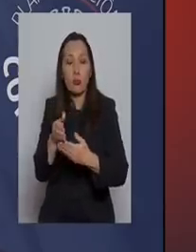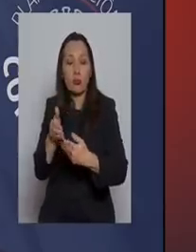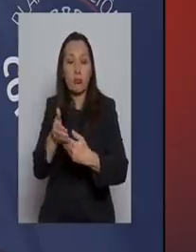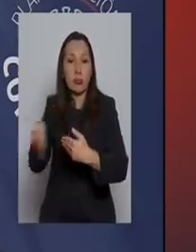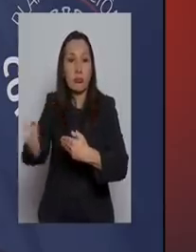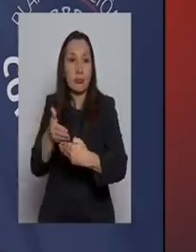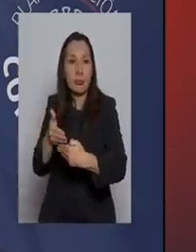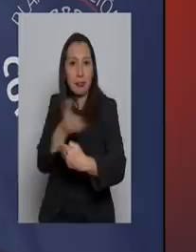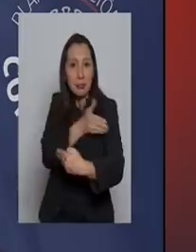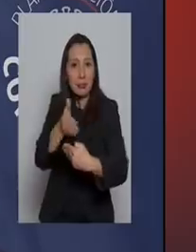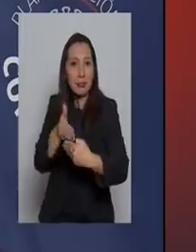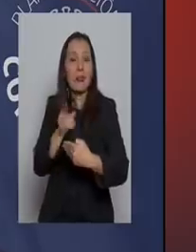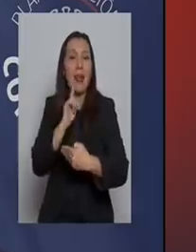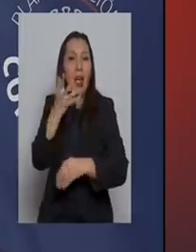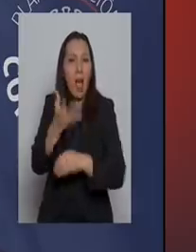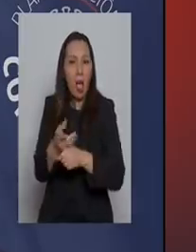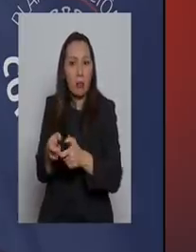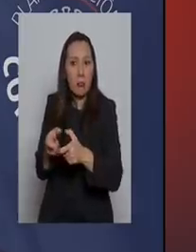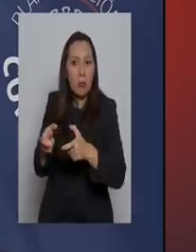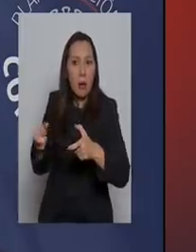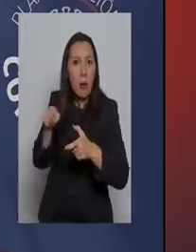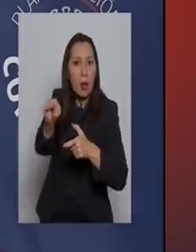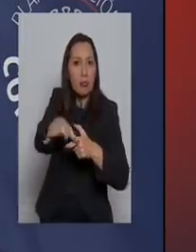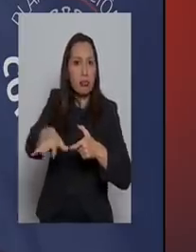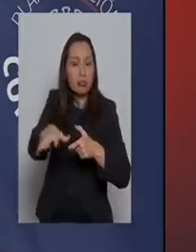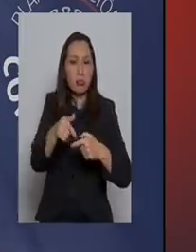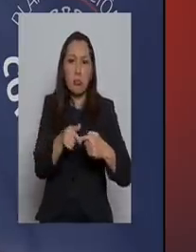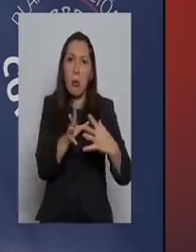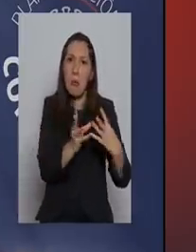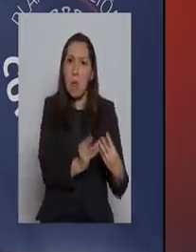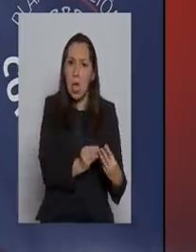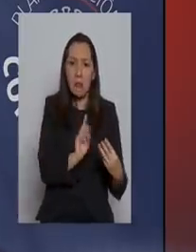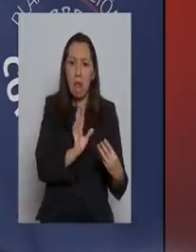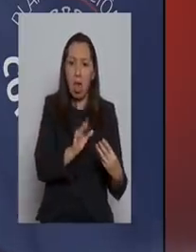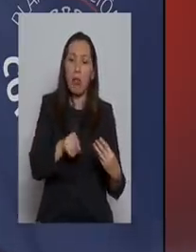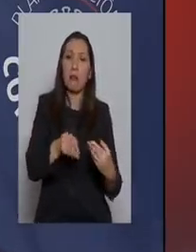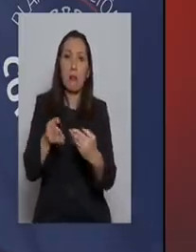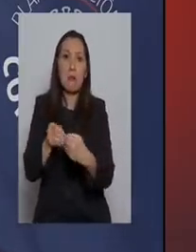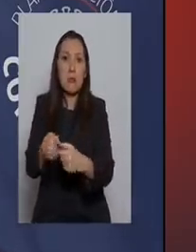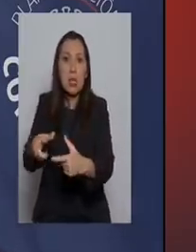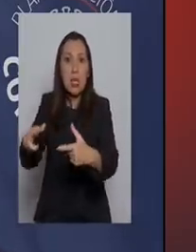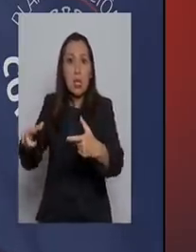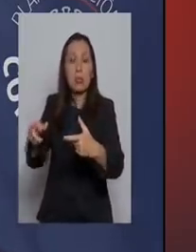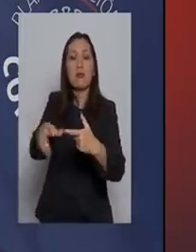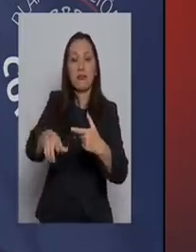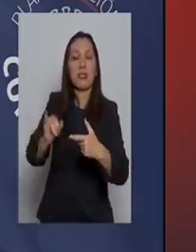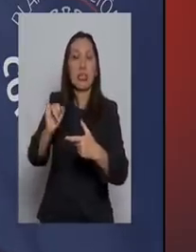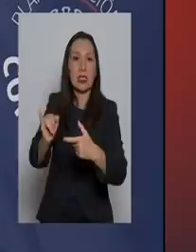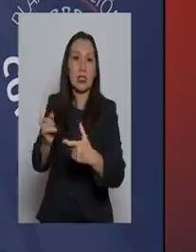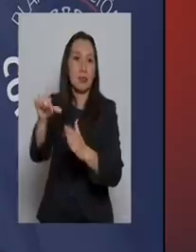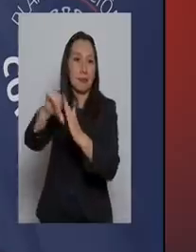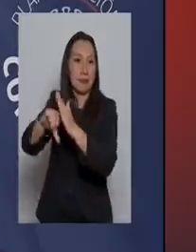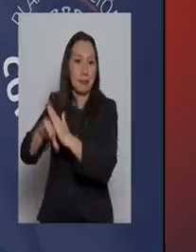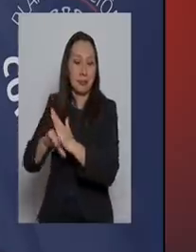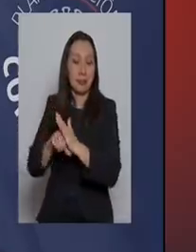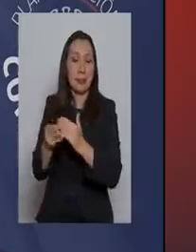una donde está habiendo un aumento de los casos y otra donde hay muchos menos casos hasta aquí, y ese